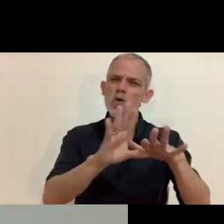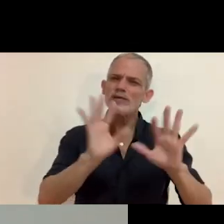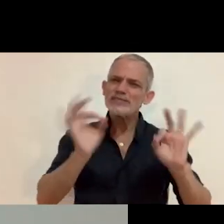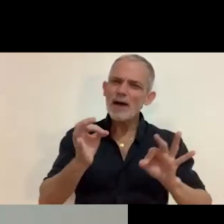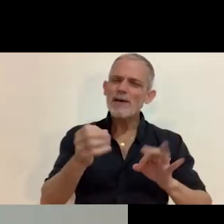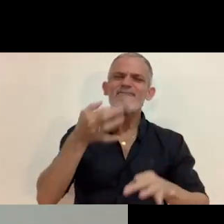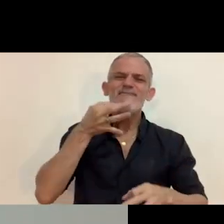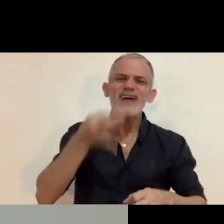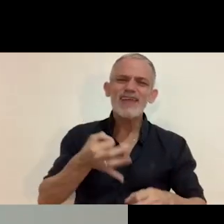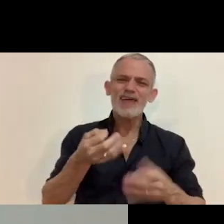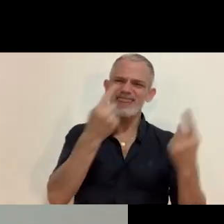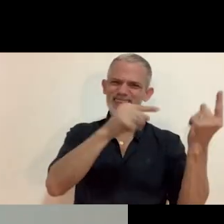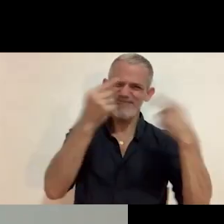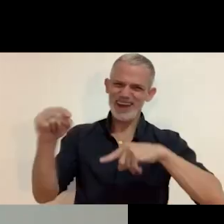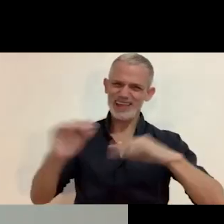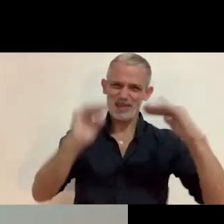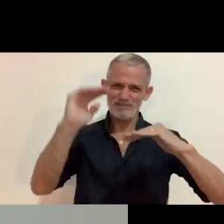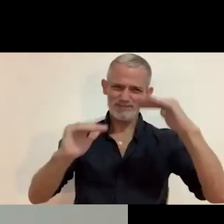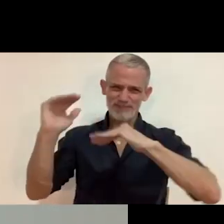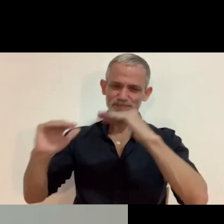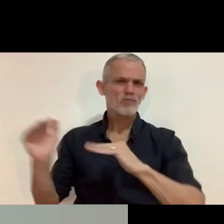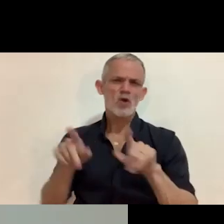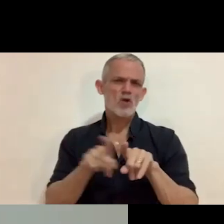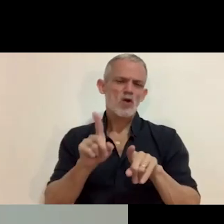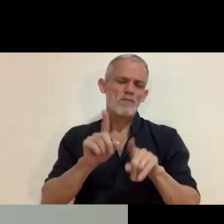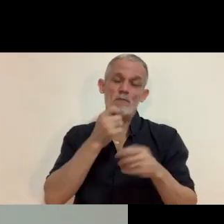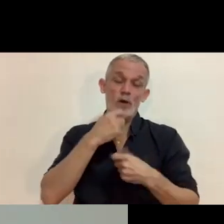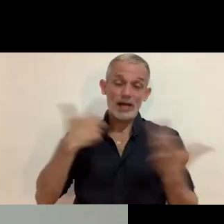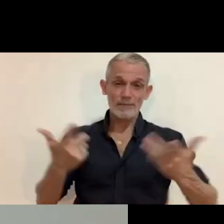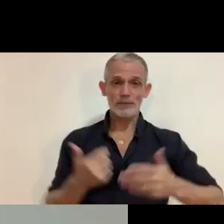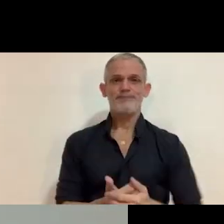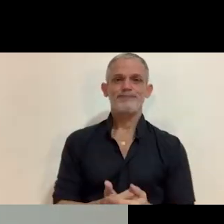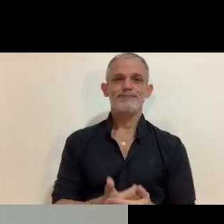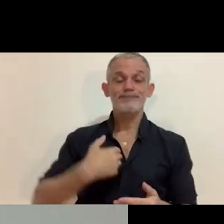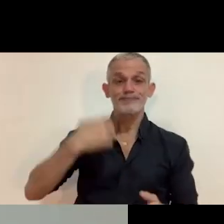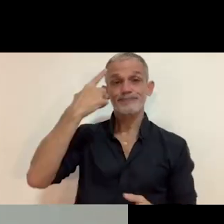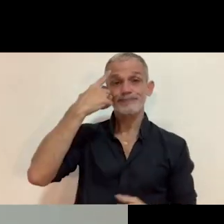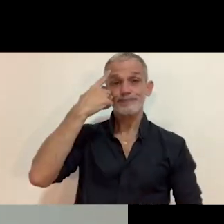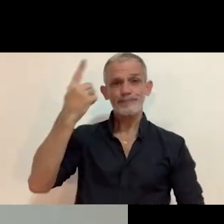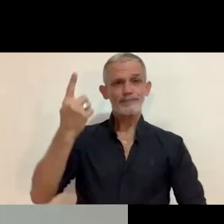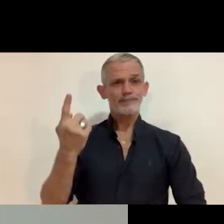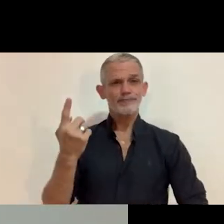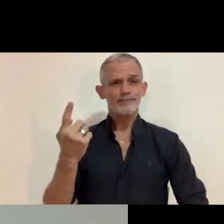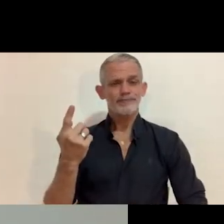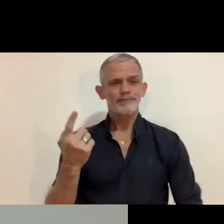¿sí? Entonces, no es lo mismo lo que, digamos, la